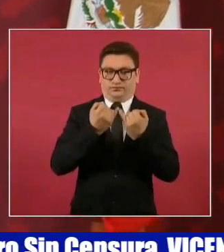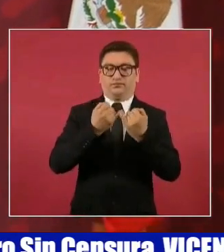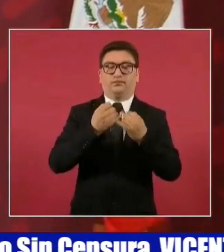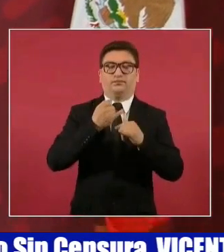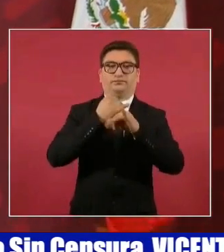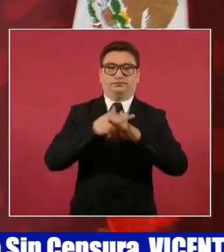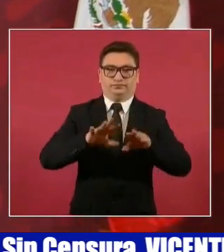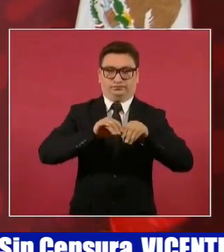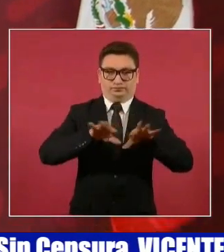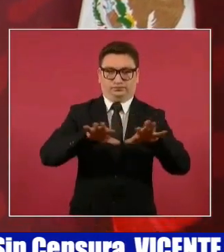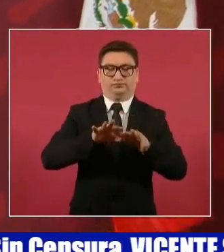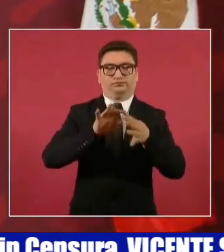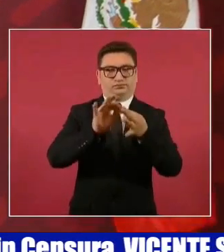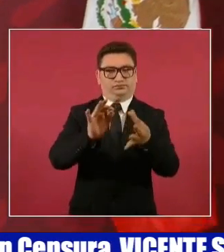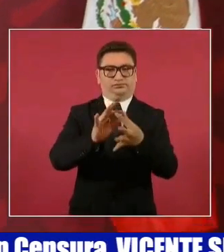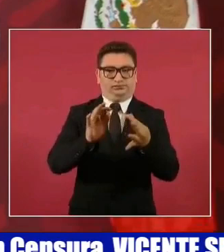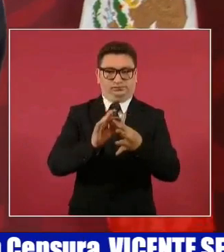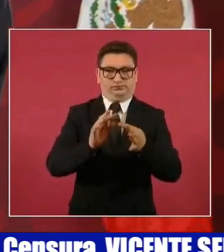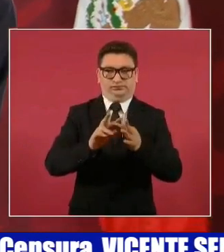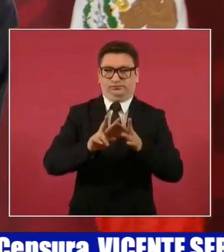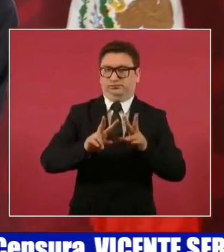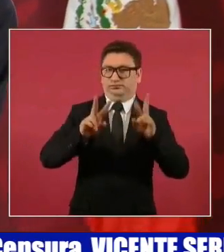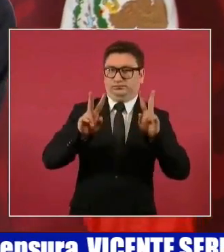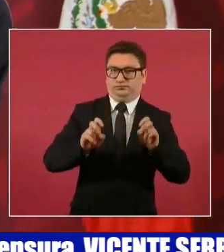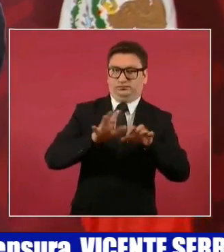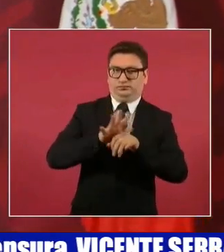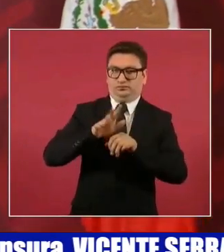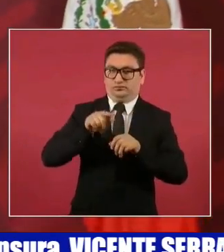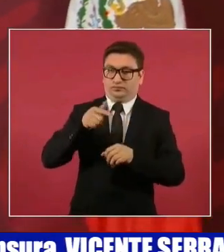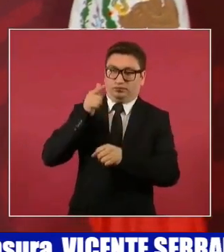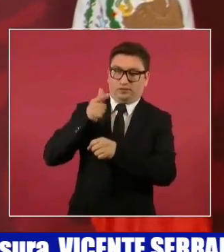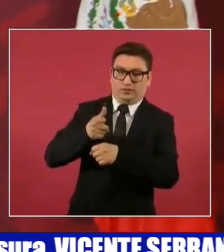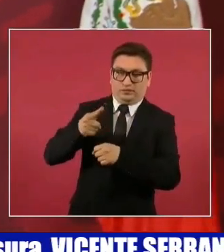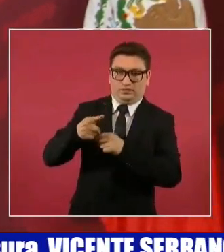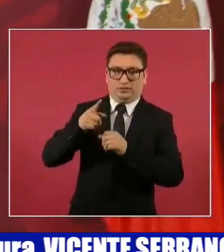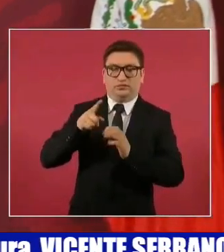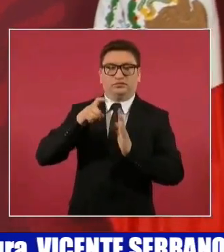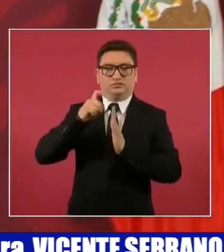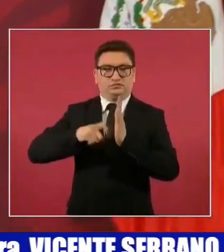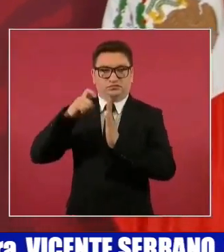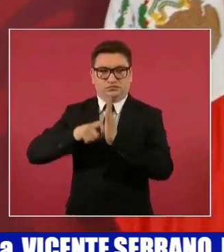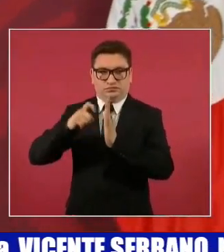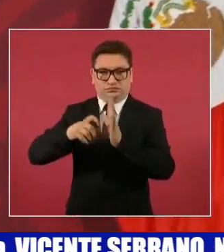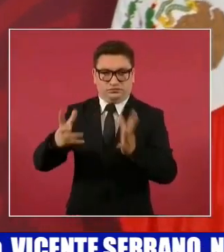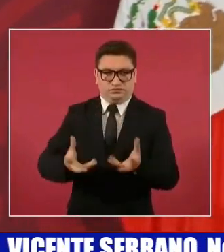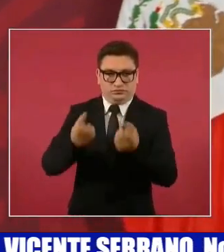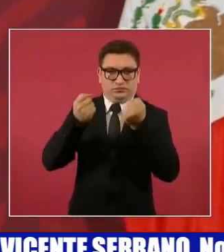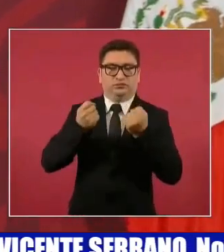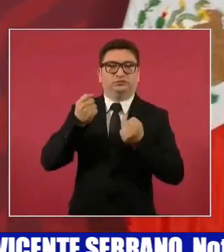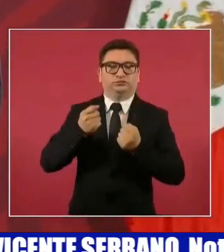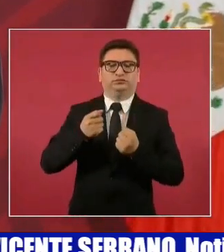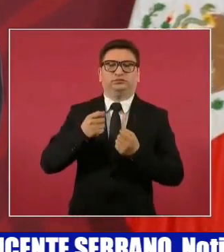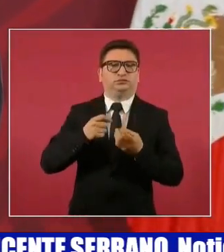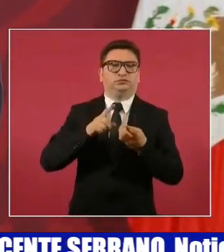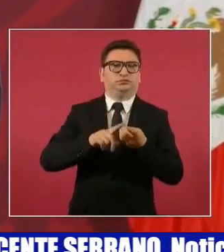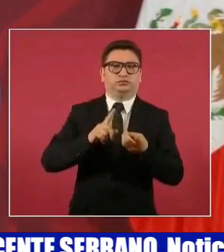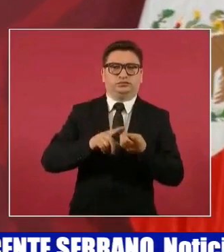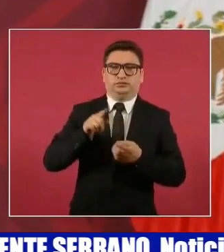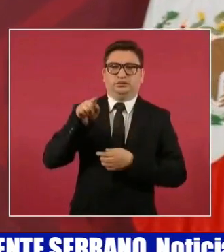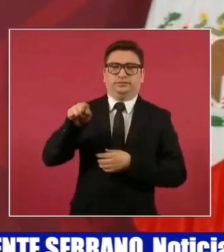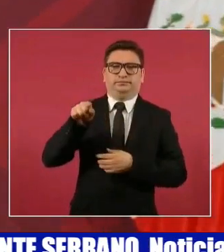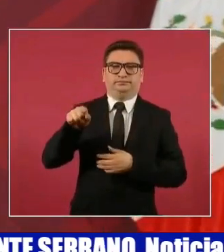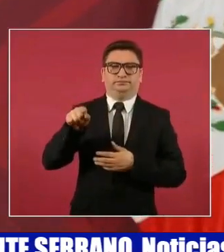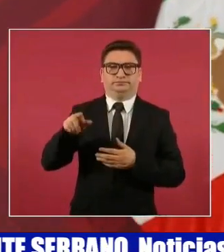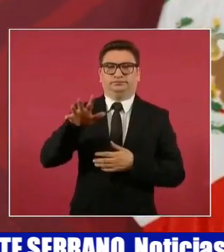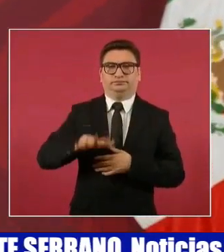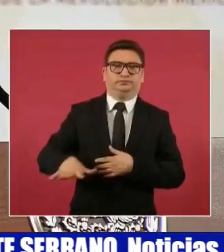la Constitución. Pues en esos 36 años, todas las modificaciones a la Constitución tuvieron como propósito favorecer a una minoría a costa del sufrimiento